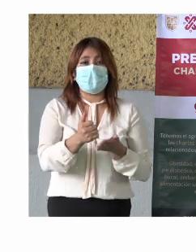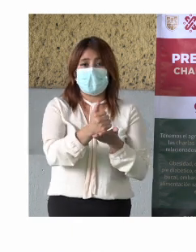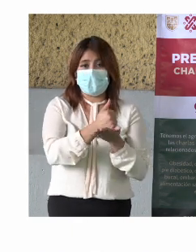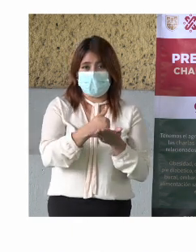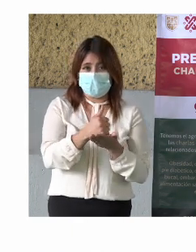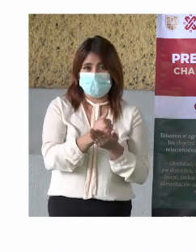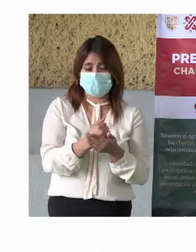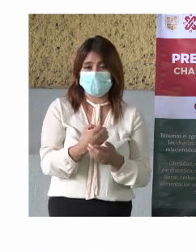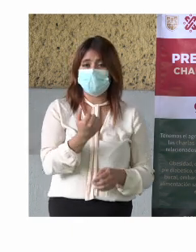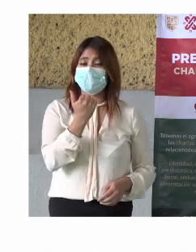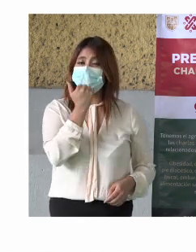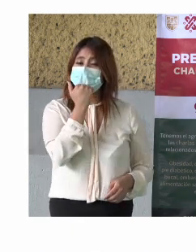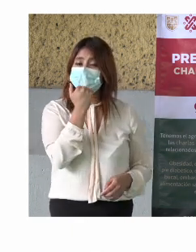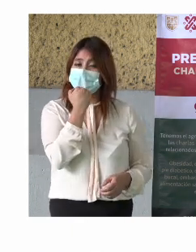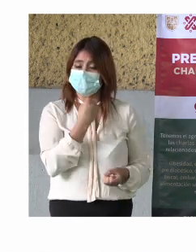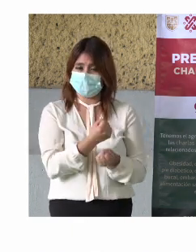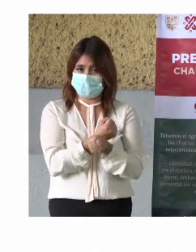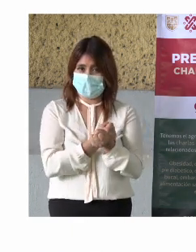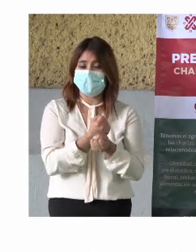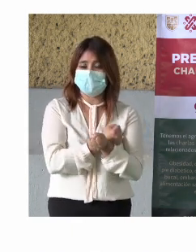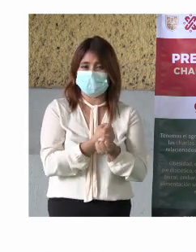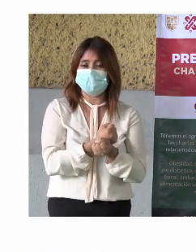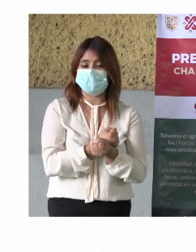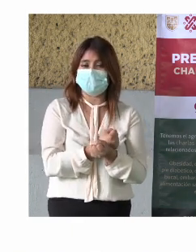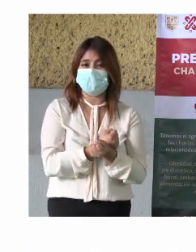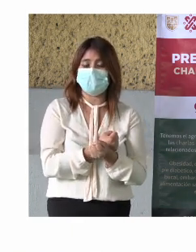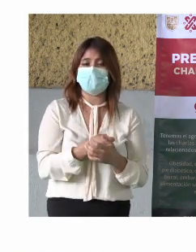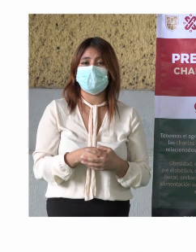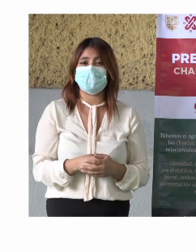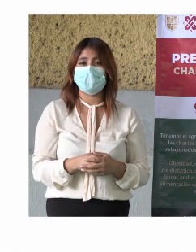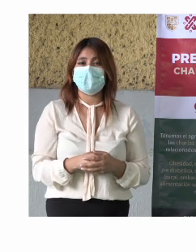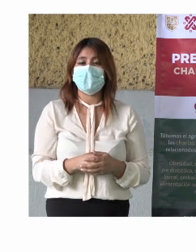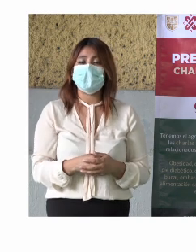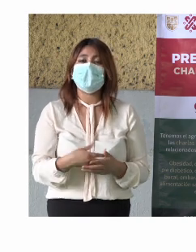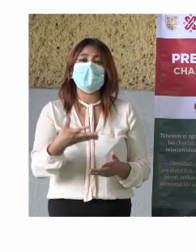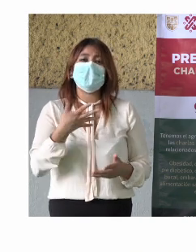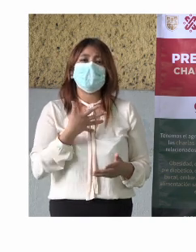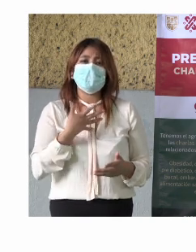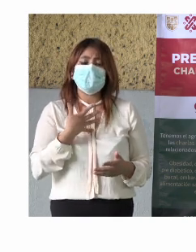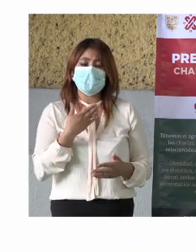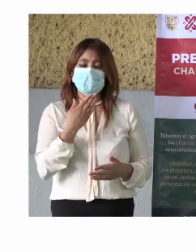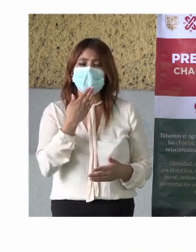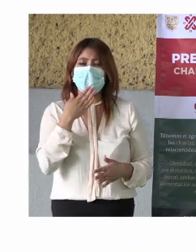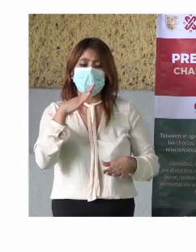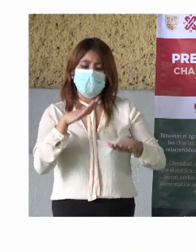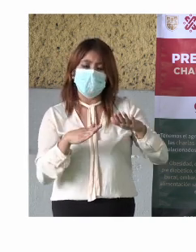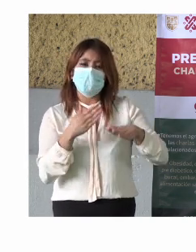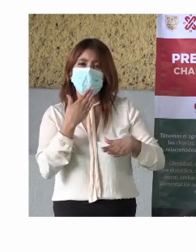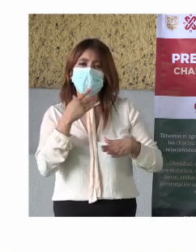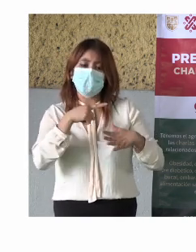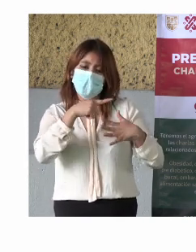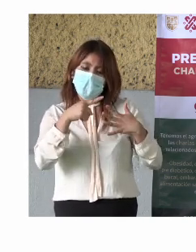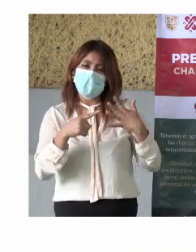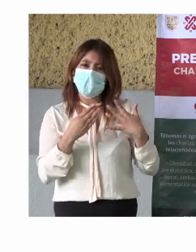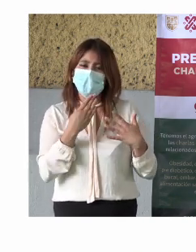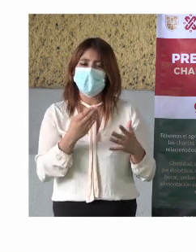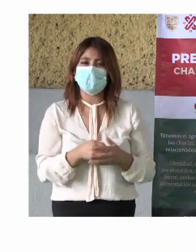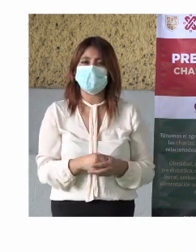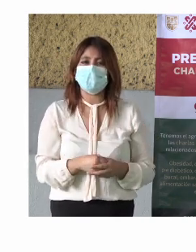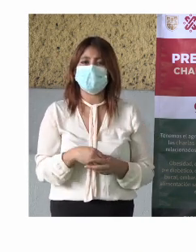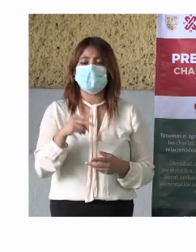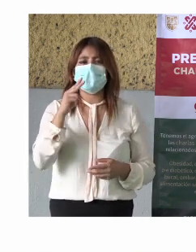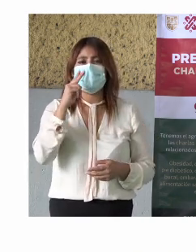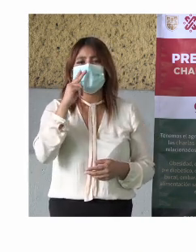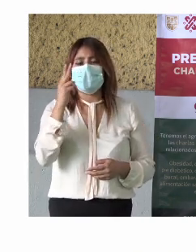con estas combinaciones de medicamentos es que la glucosa se mantenga en niveles adecuados. Pero ven cómo tenemos aquí al